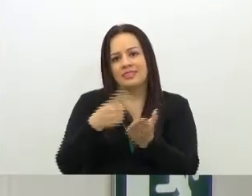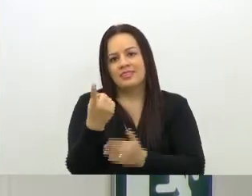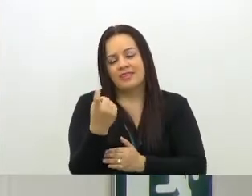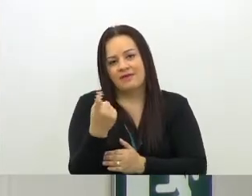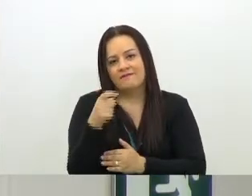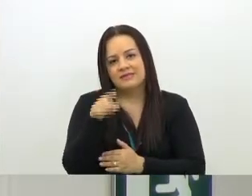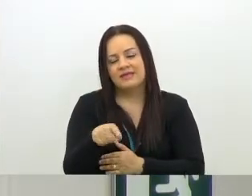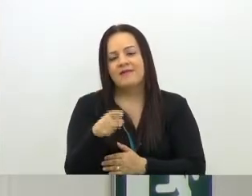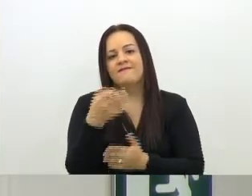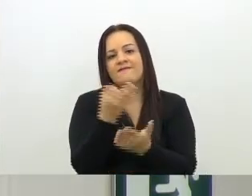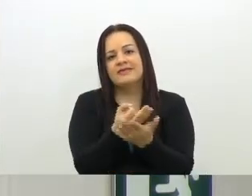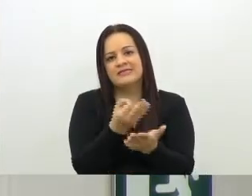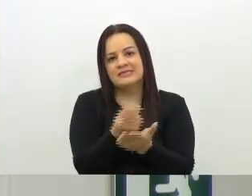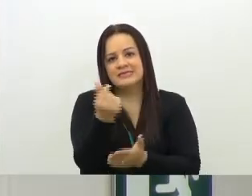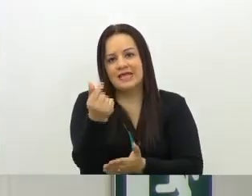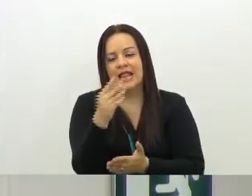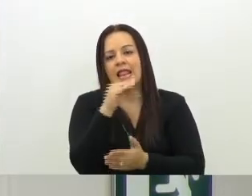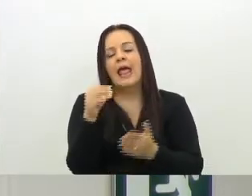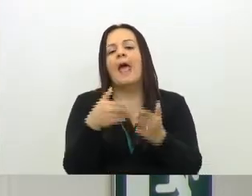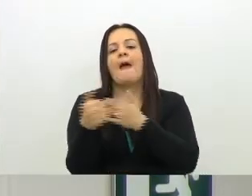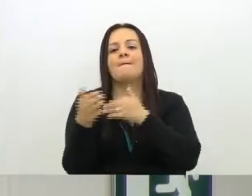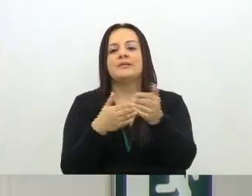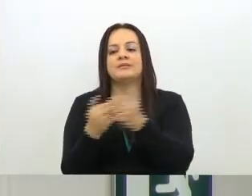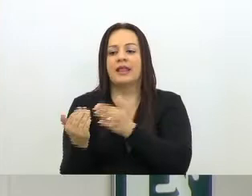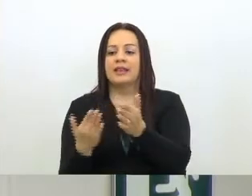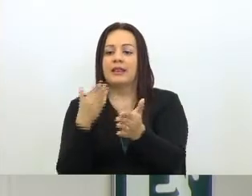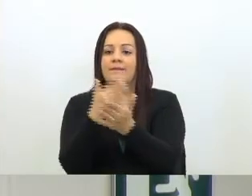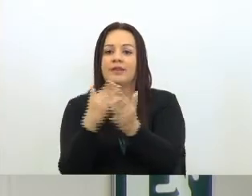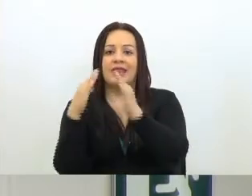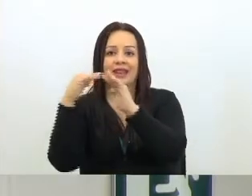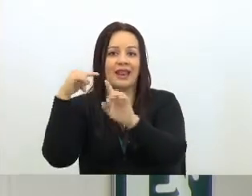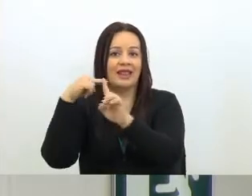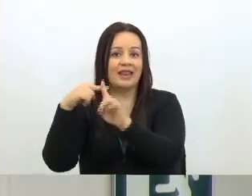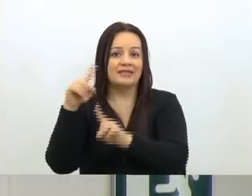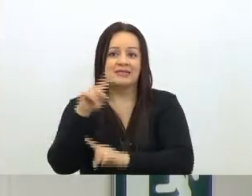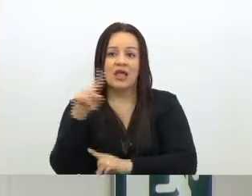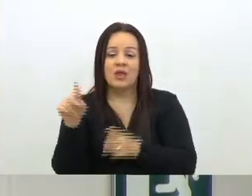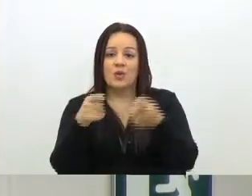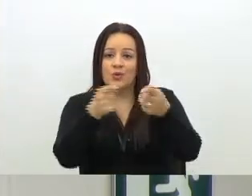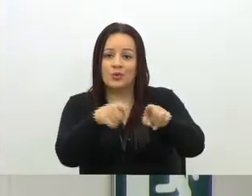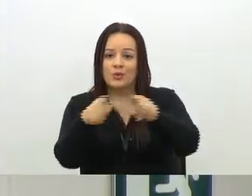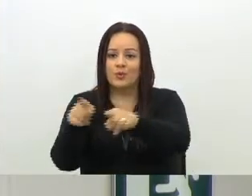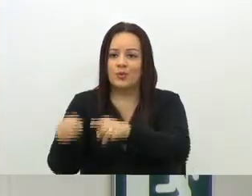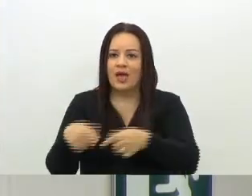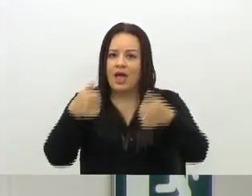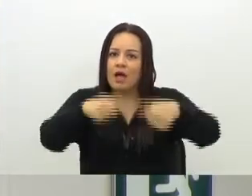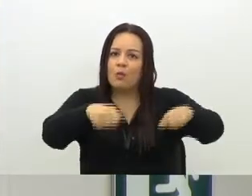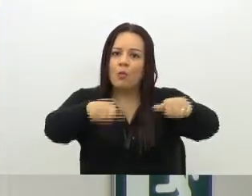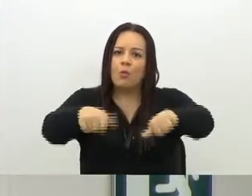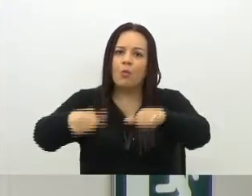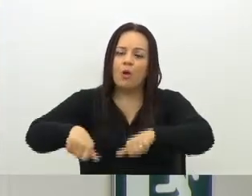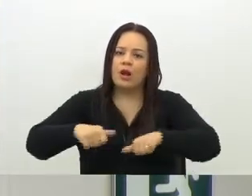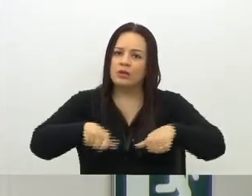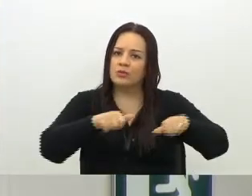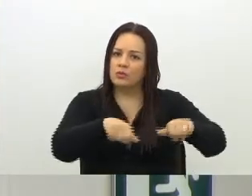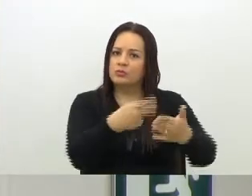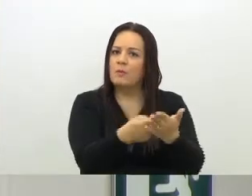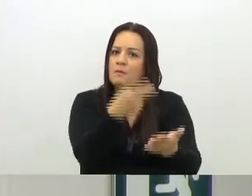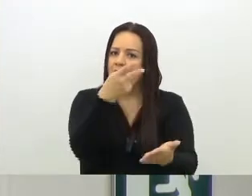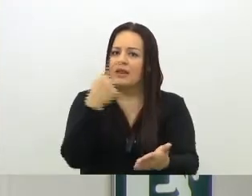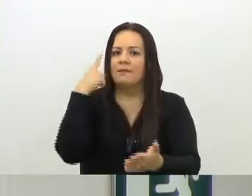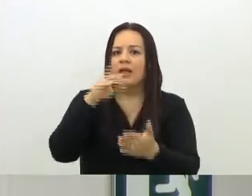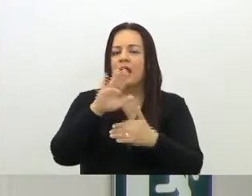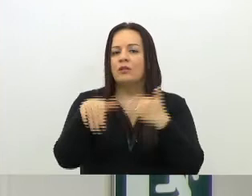de la intermediación de la Iglesia, no se dieron, compañeras y compañeros, acuerdos ni consensos válidos para todas